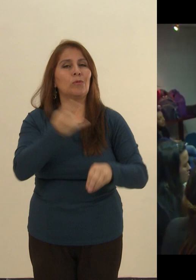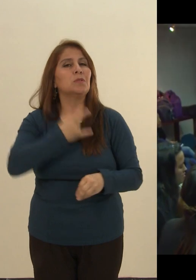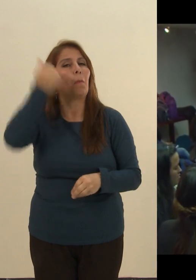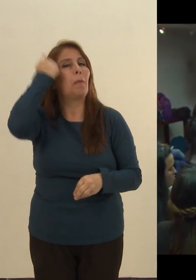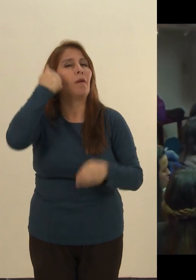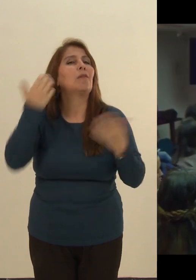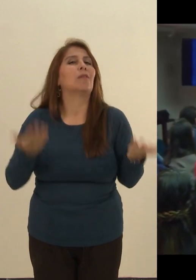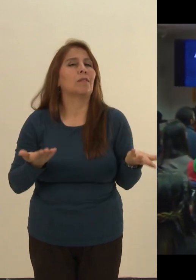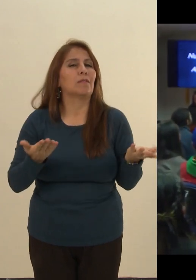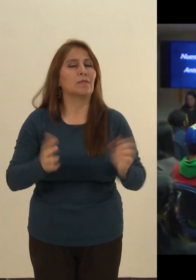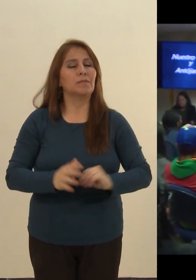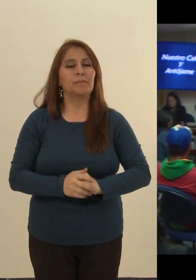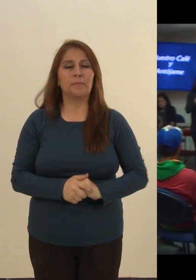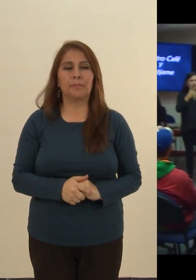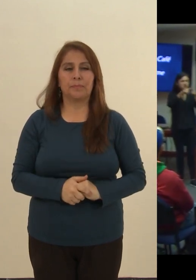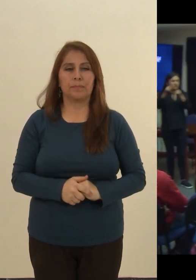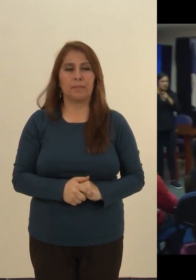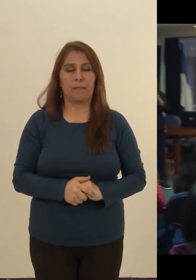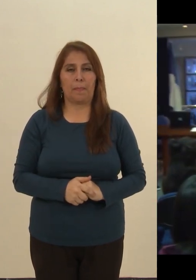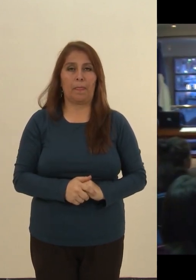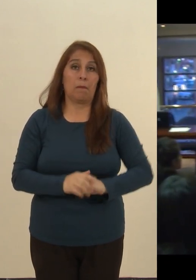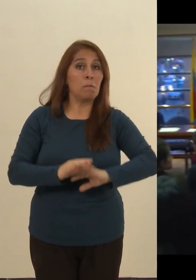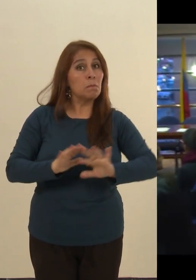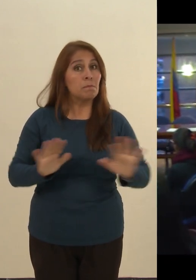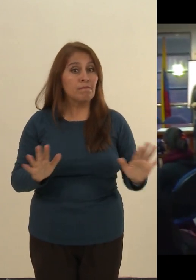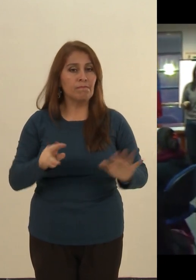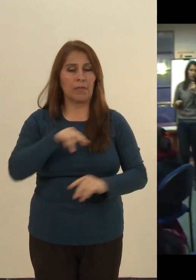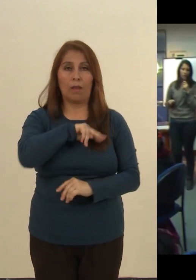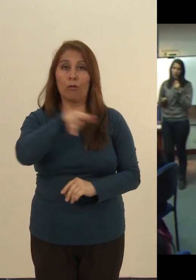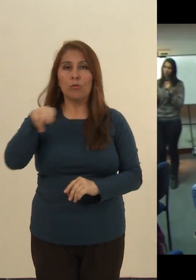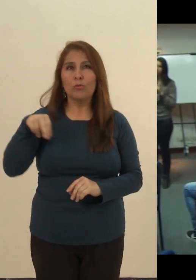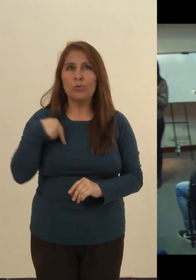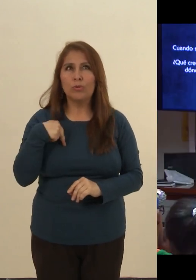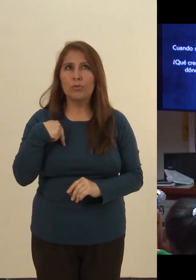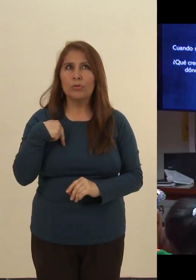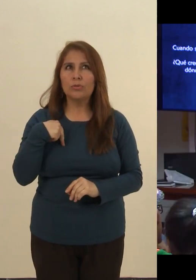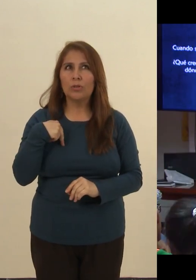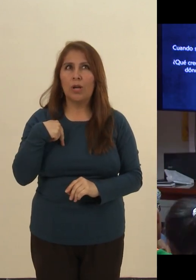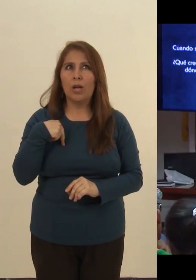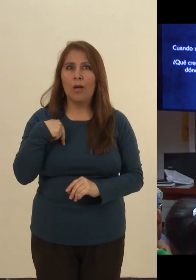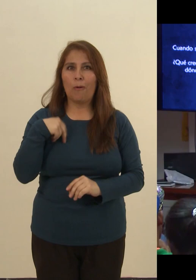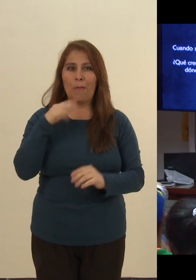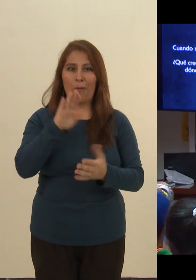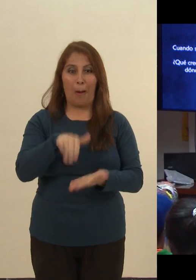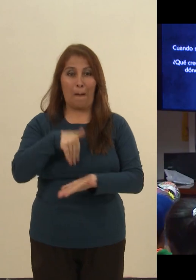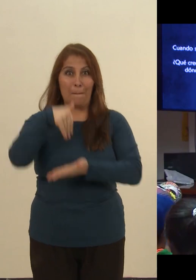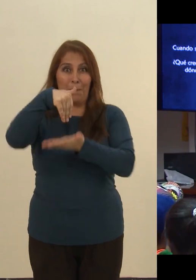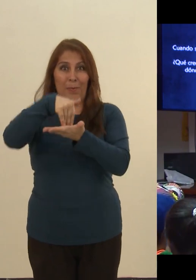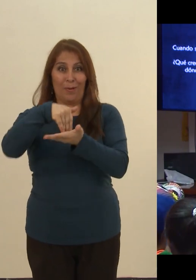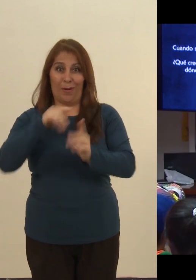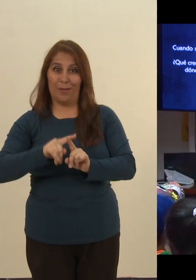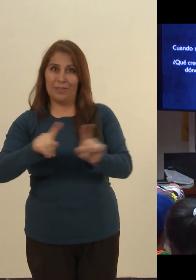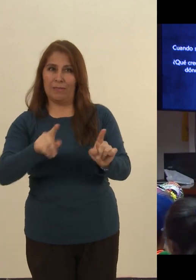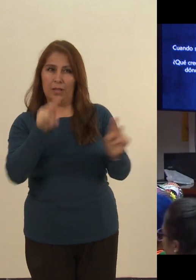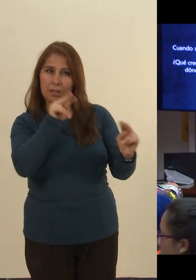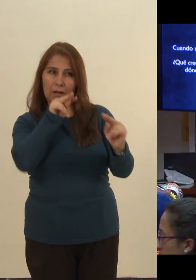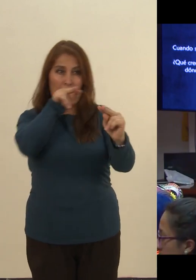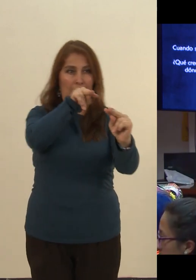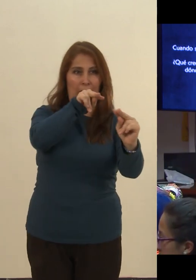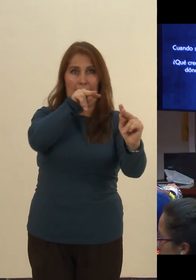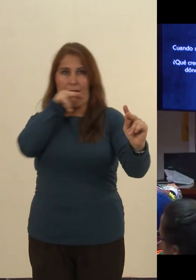sordos en formación que está formando la UPN? Bien, a nosotros nos queda es como esa otra